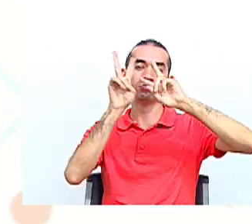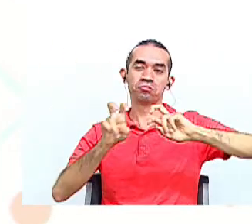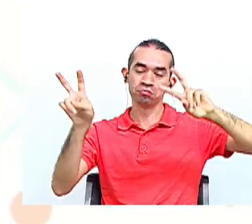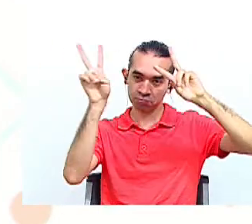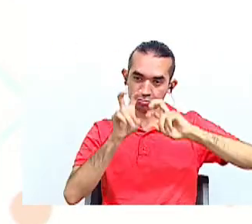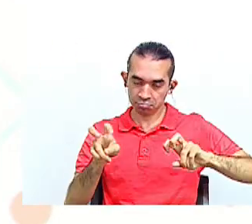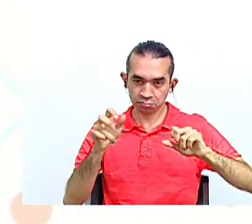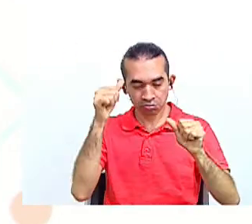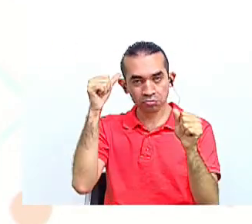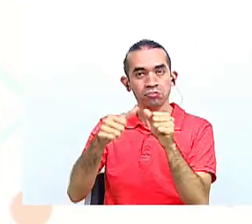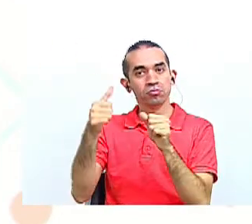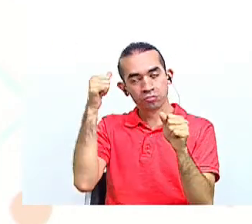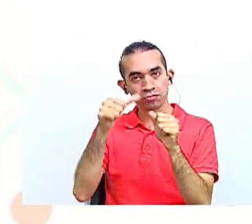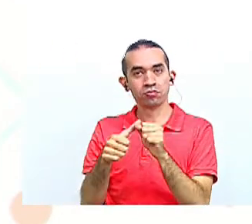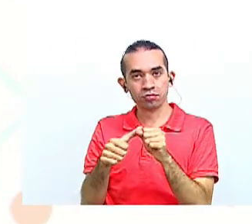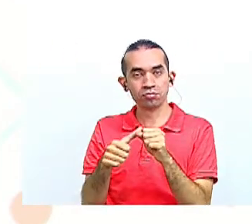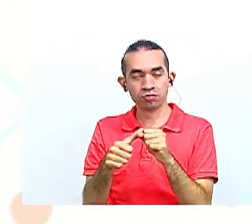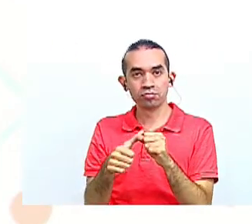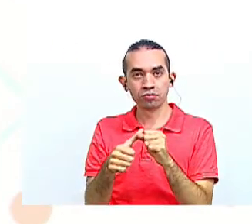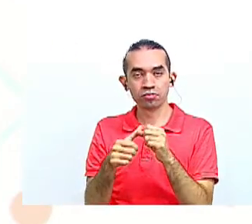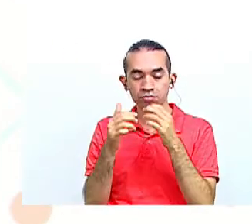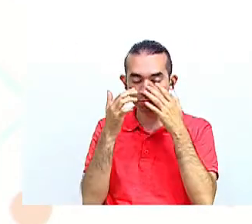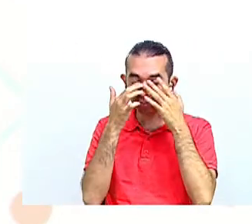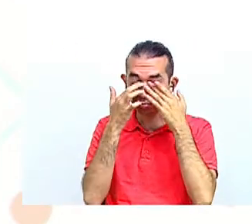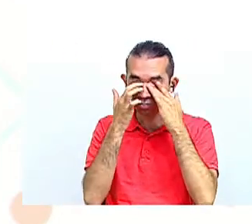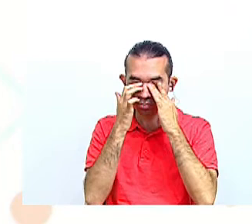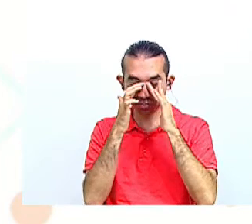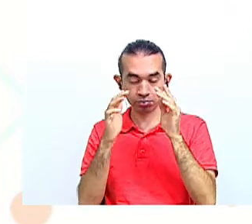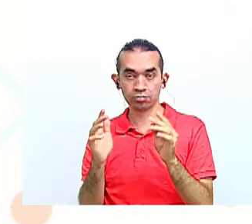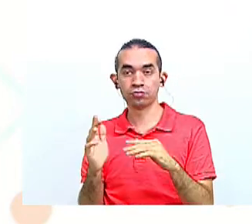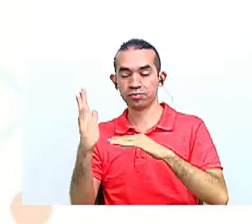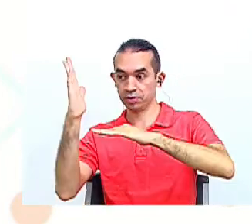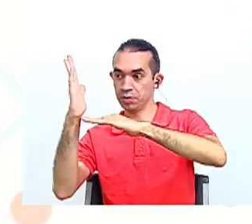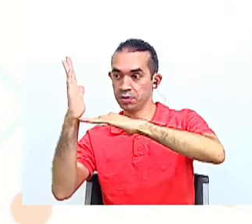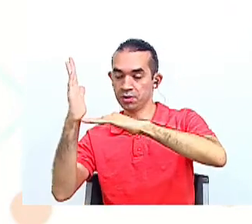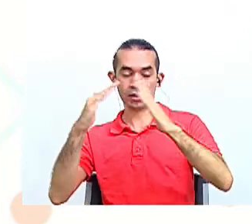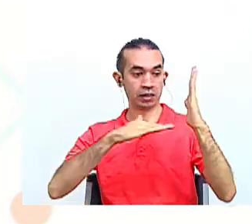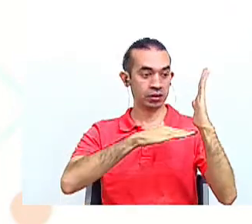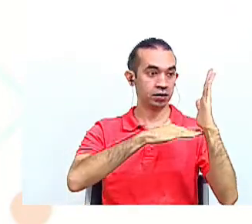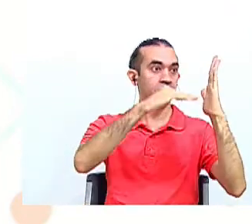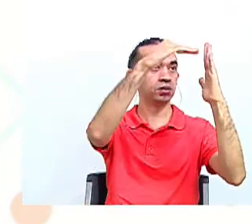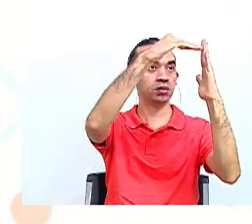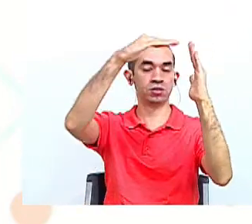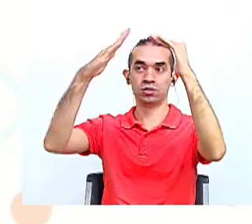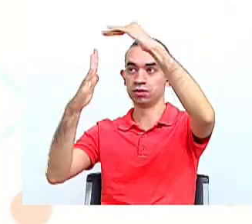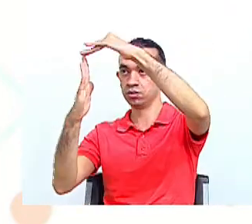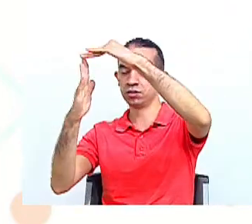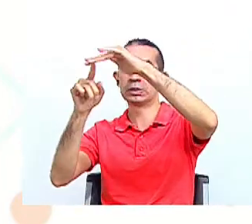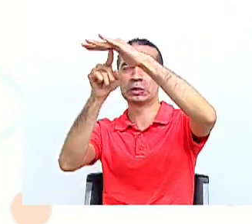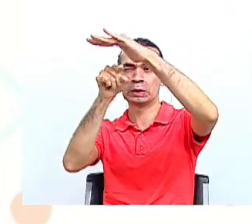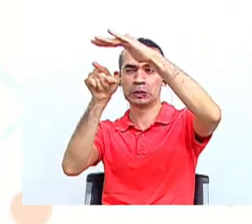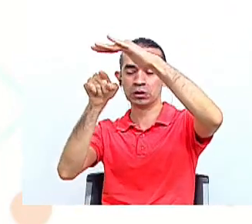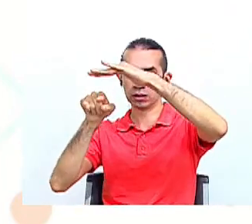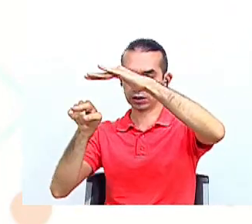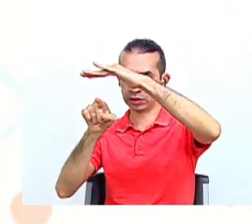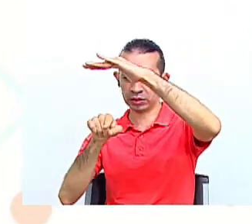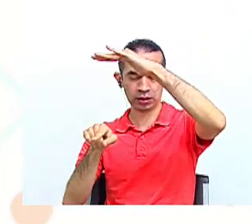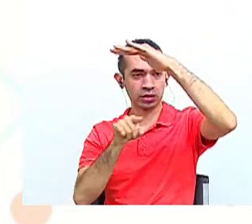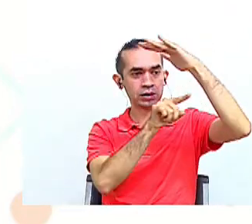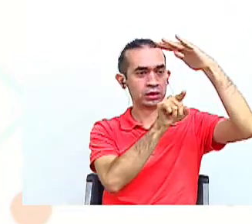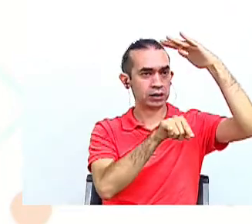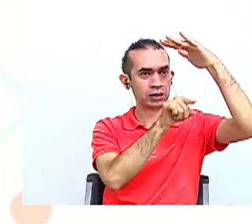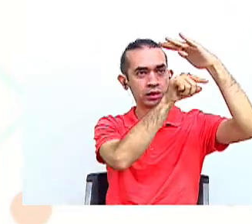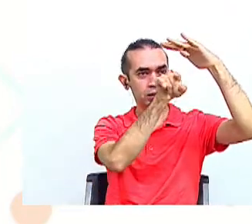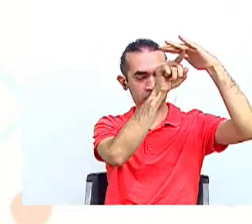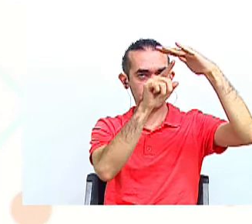analizamos y recordamos que en un rectángulo los 4 ángulos miden 90 grados. Entonces, al trazar la